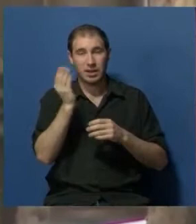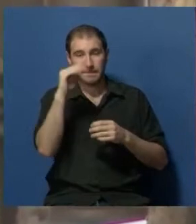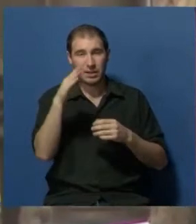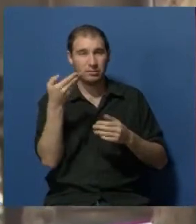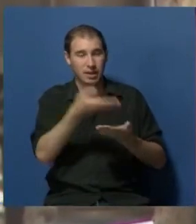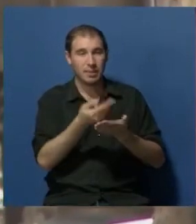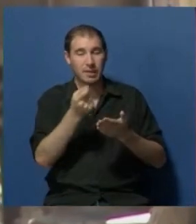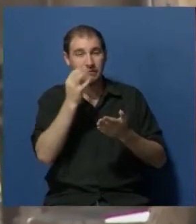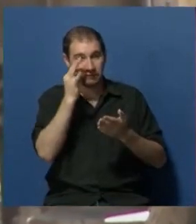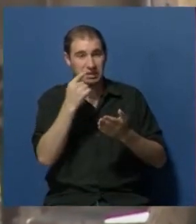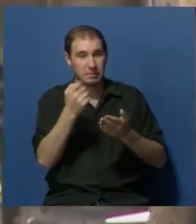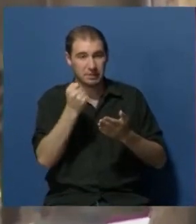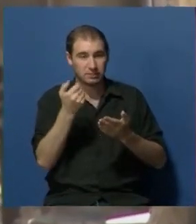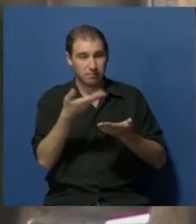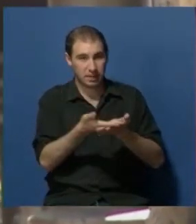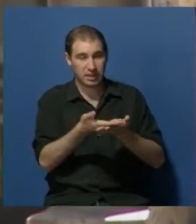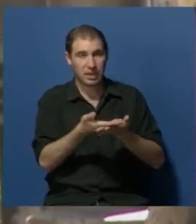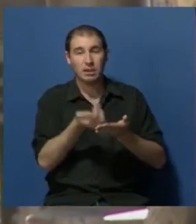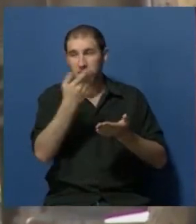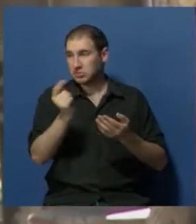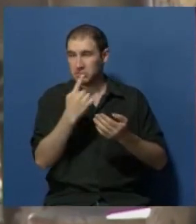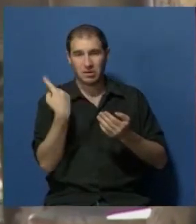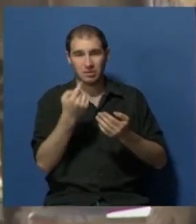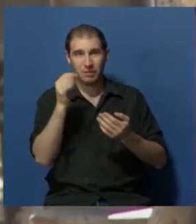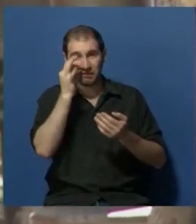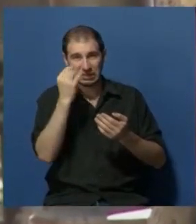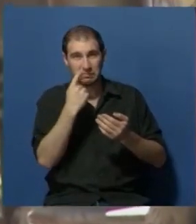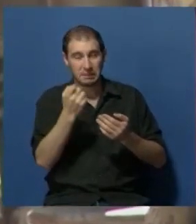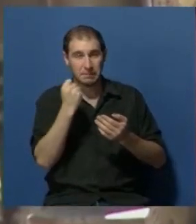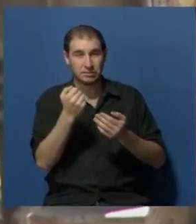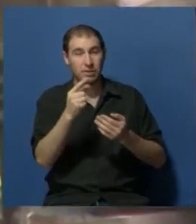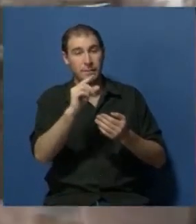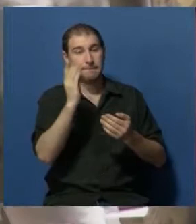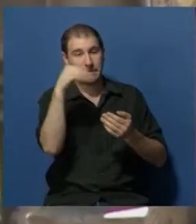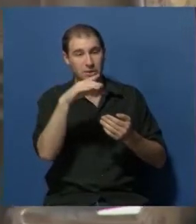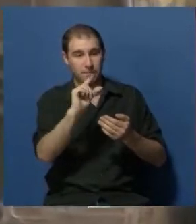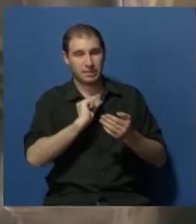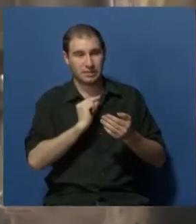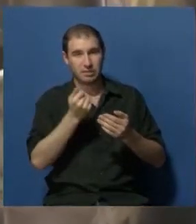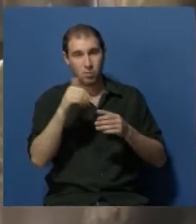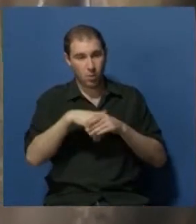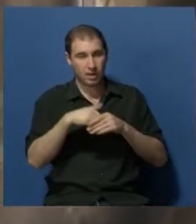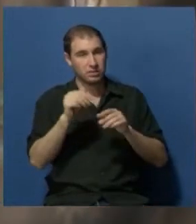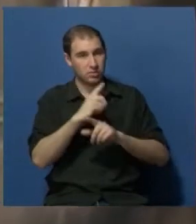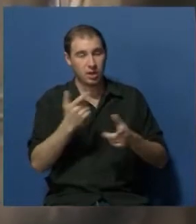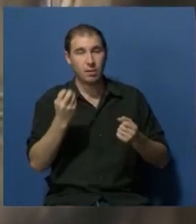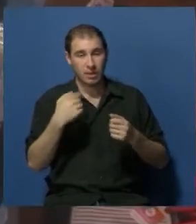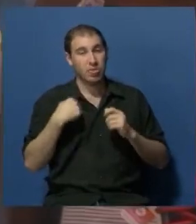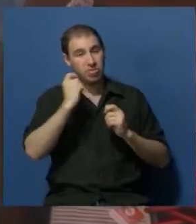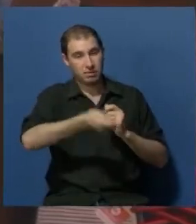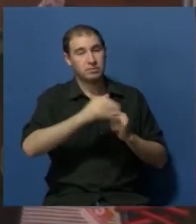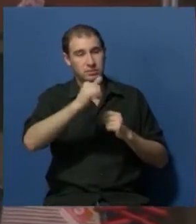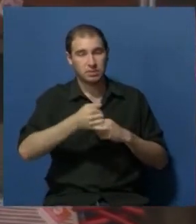y pide 20.000 pesos, para ninguno de nosotros esos 20.000 pesos que nos prestó el banco es un ahorro, porque lo tenemos que